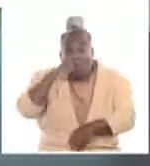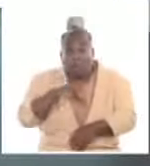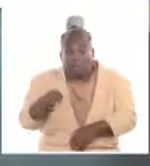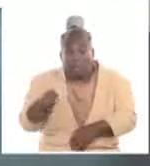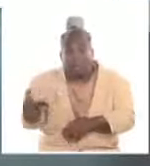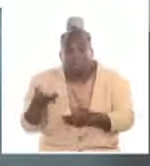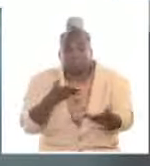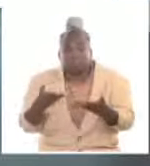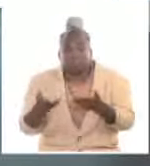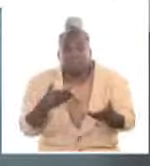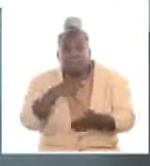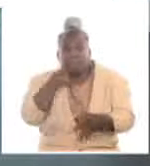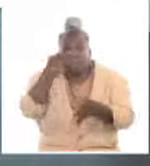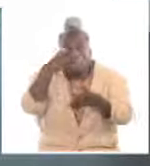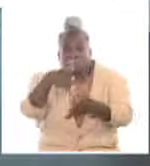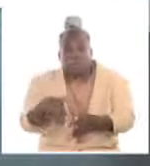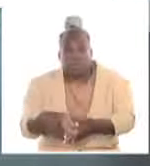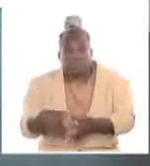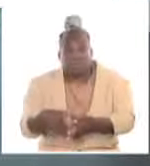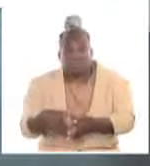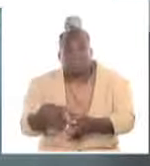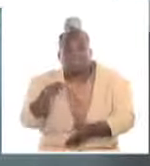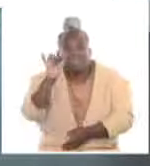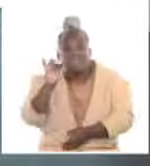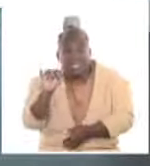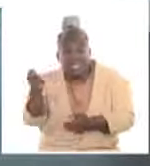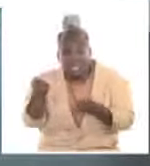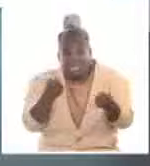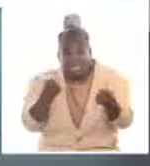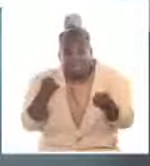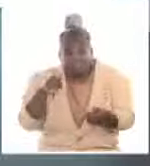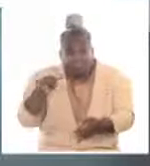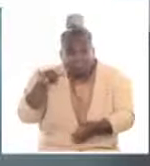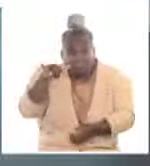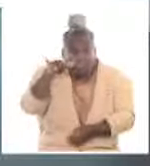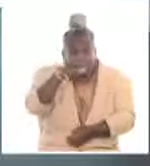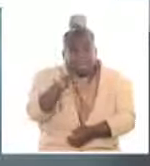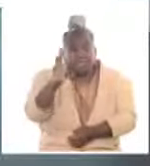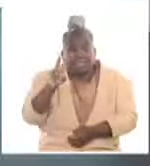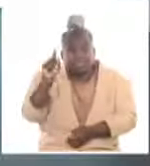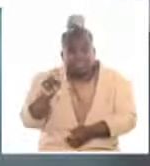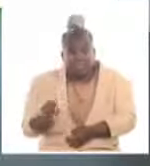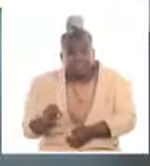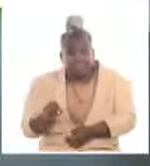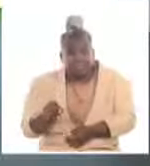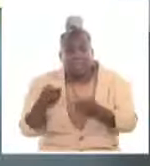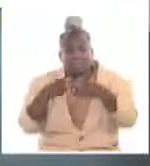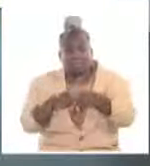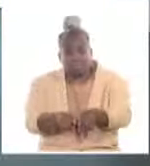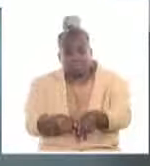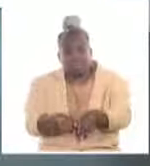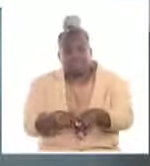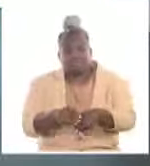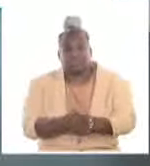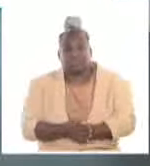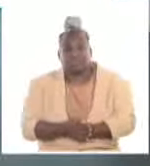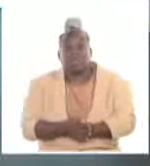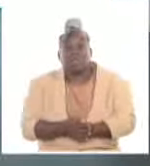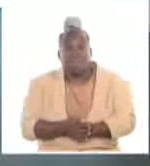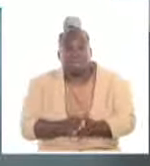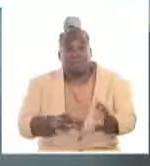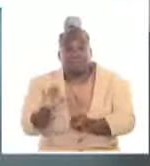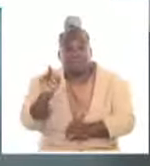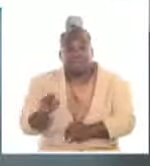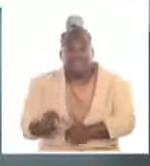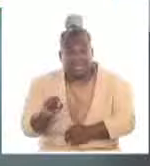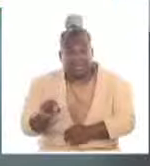cuales murieron en el acto junto a 6 tripulantes de la aeronave y otras 3 personas acompañantes de los reos. De acuerdo con el Ministerio de Defensa ruso,